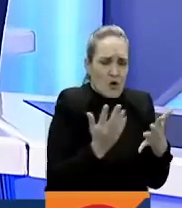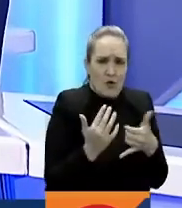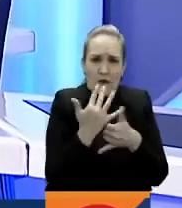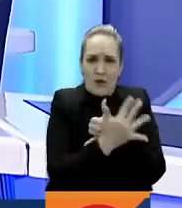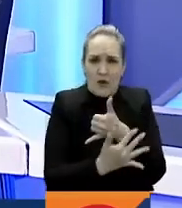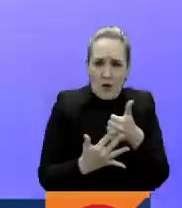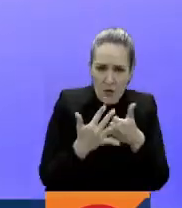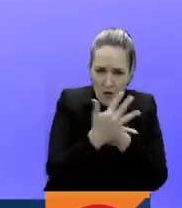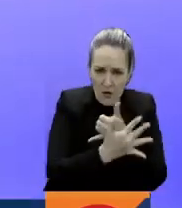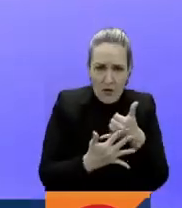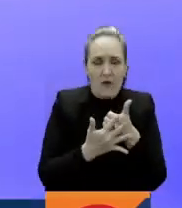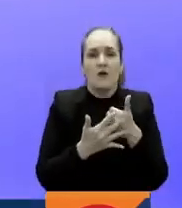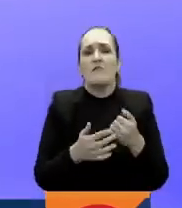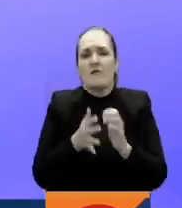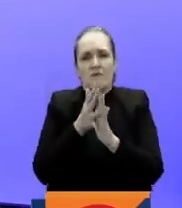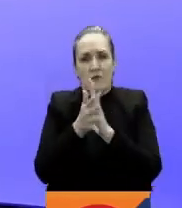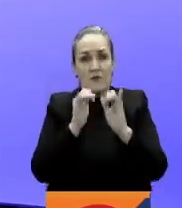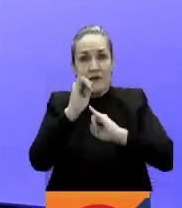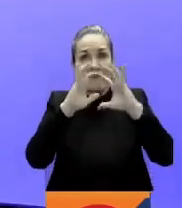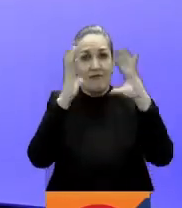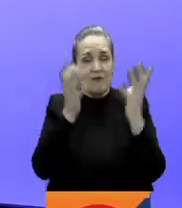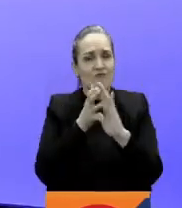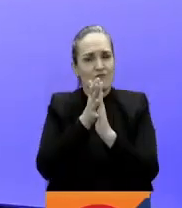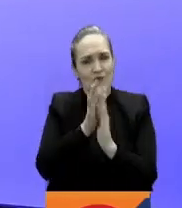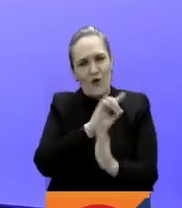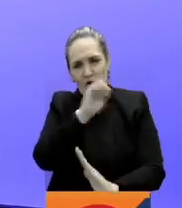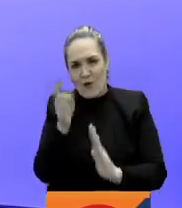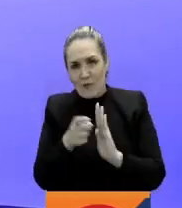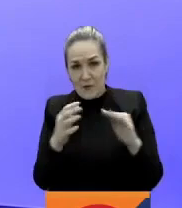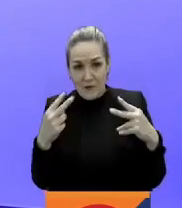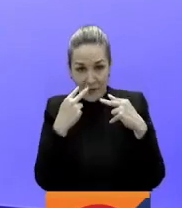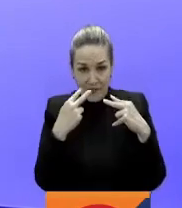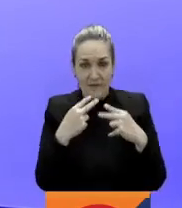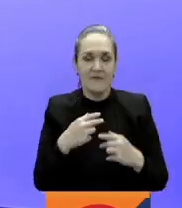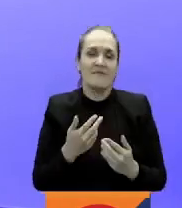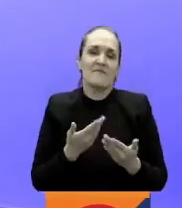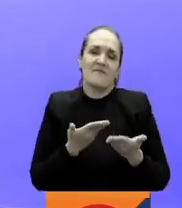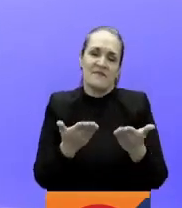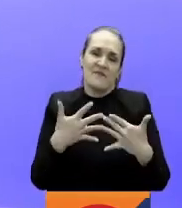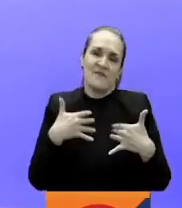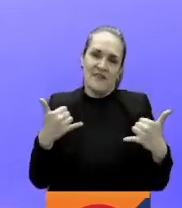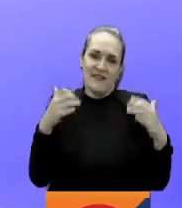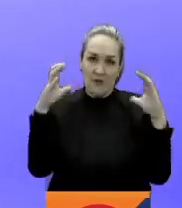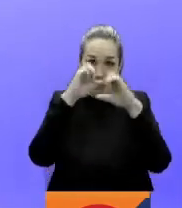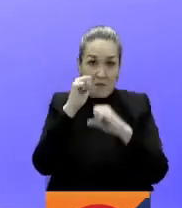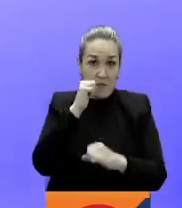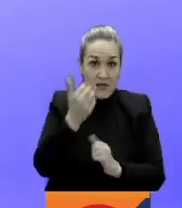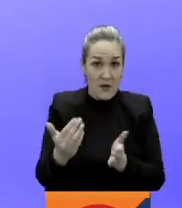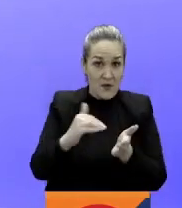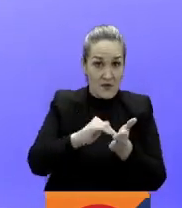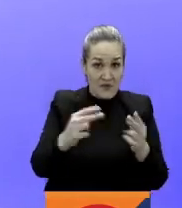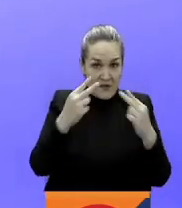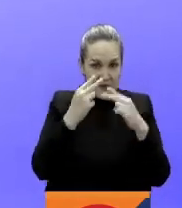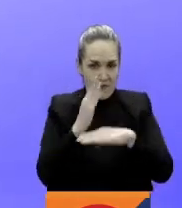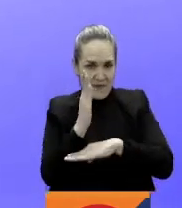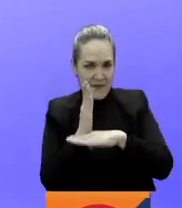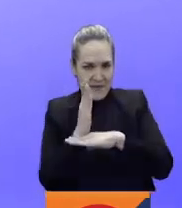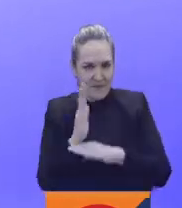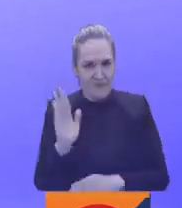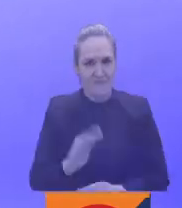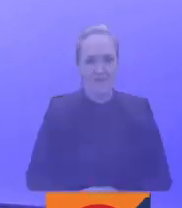pasa a nivel nacional e internacional. Los dejamos, que tengan una feliz noche. Mañana nuevamente a mediodía.